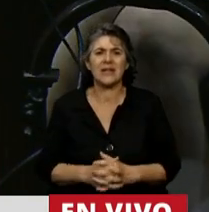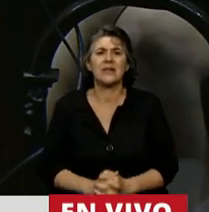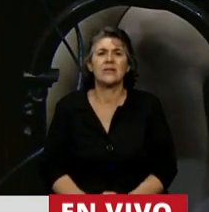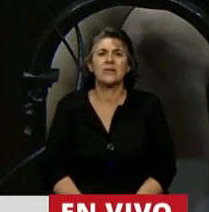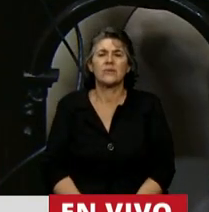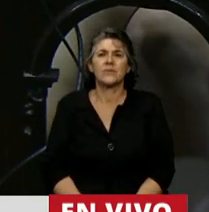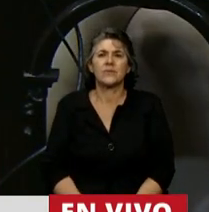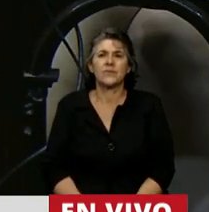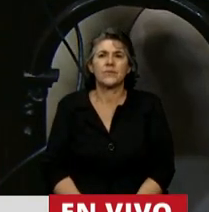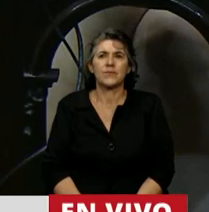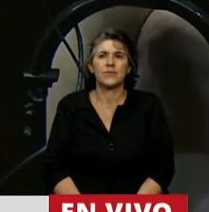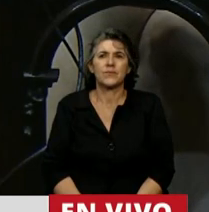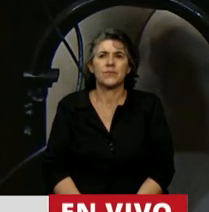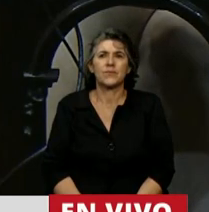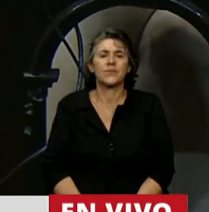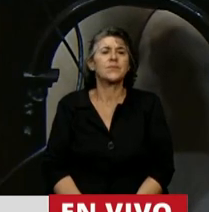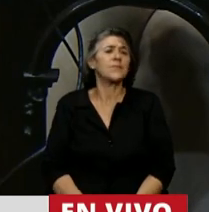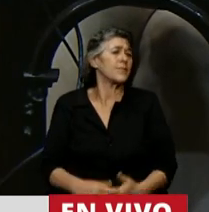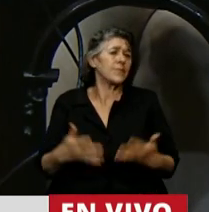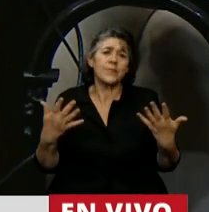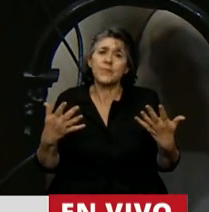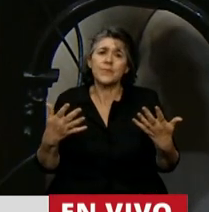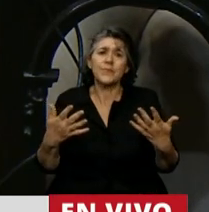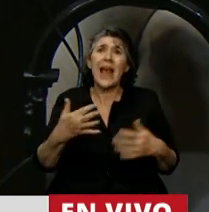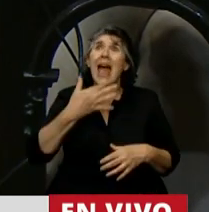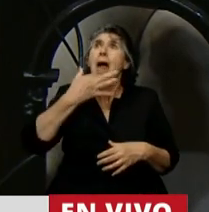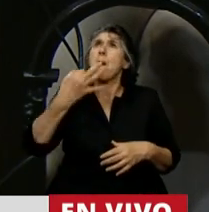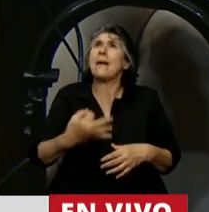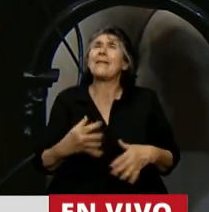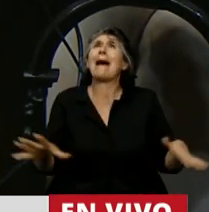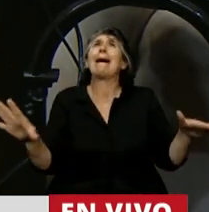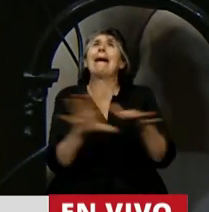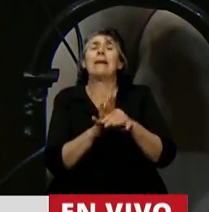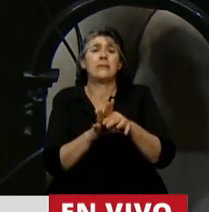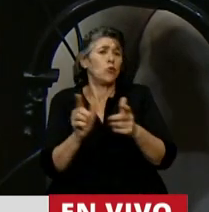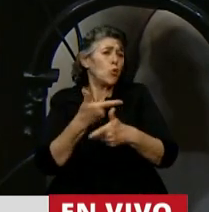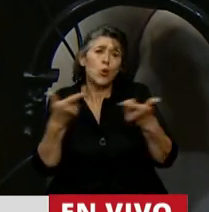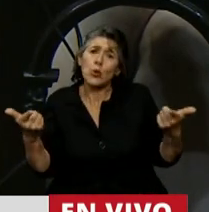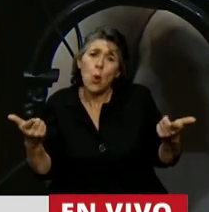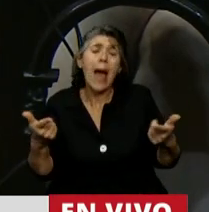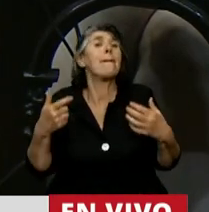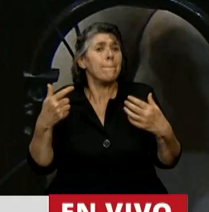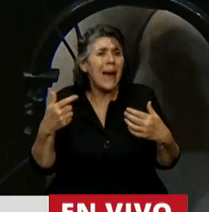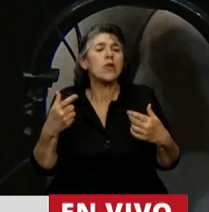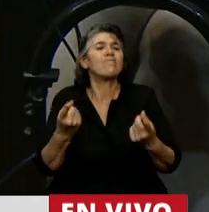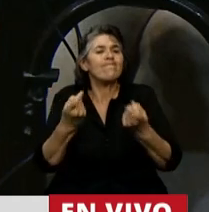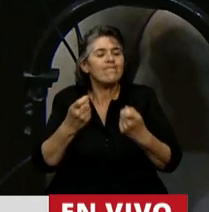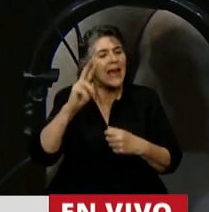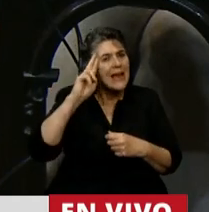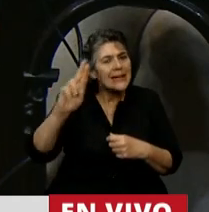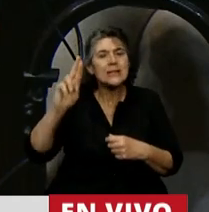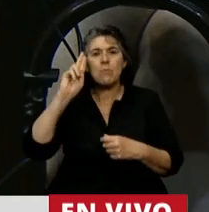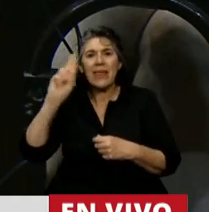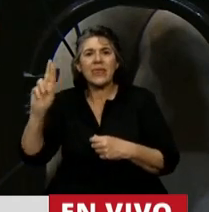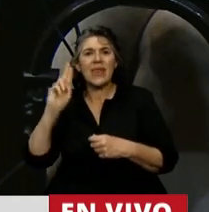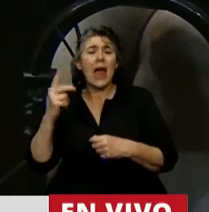donde tenemos que respetarnos porque no hay una verdad absoluta. No hay una verdad absoluta. Tenemos una distinta